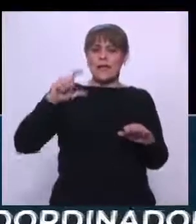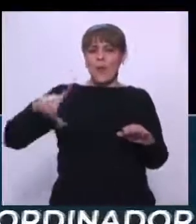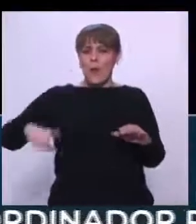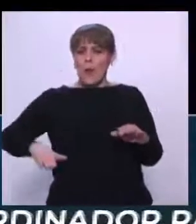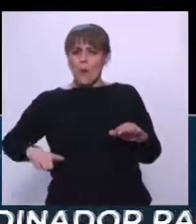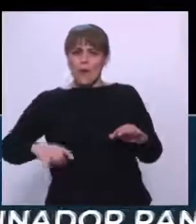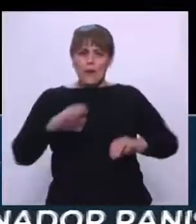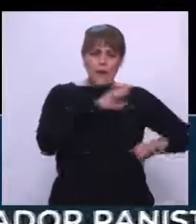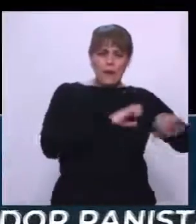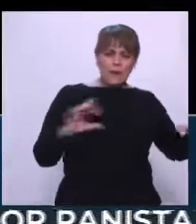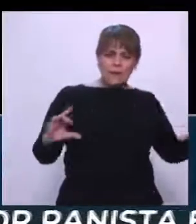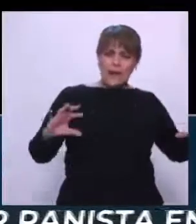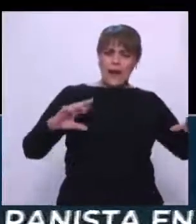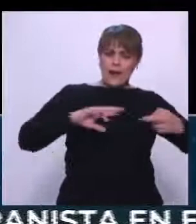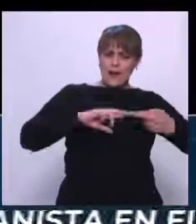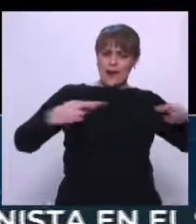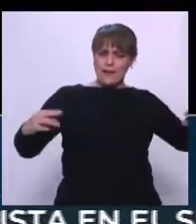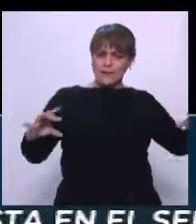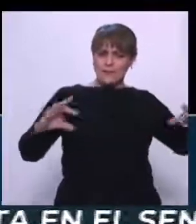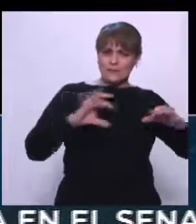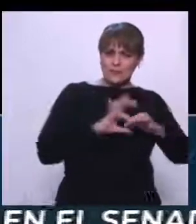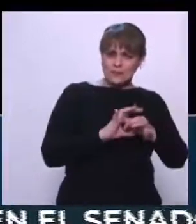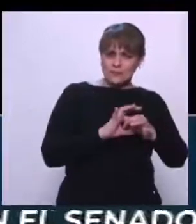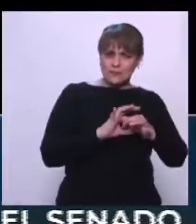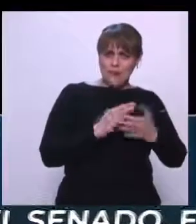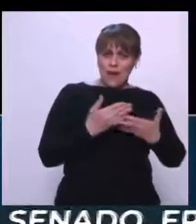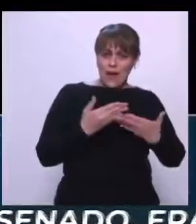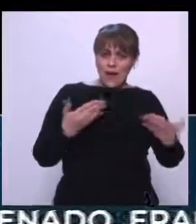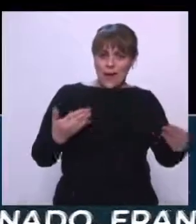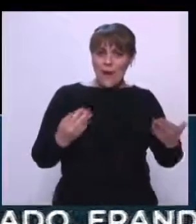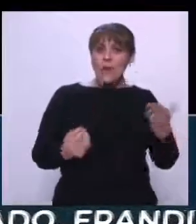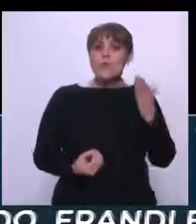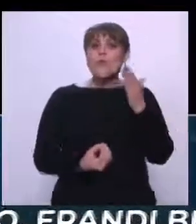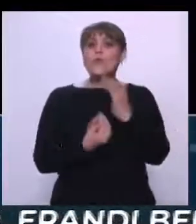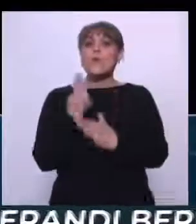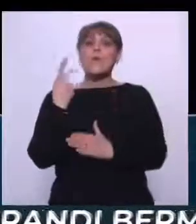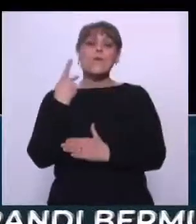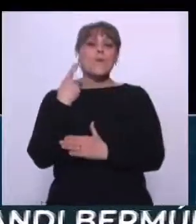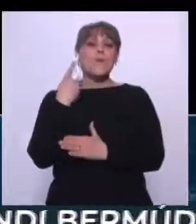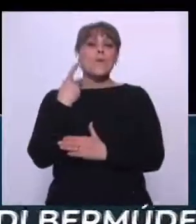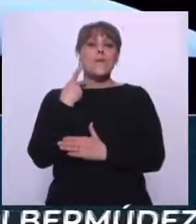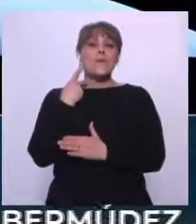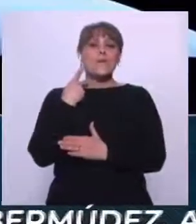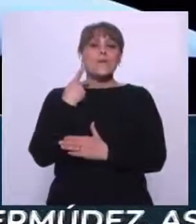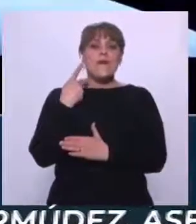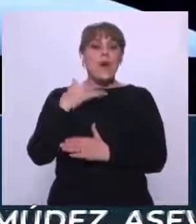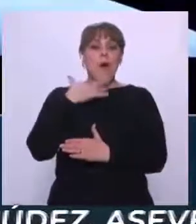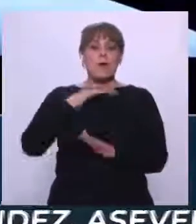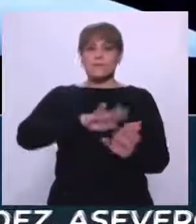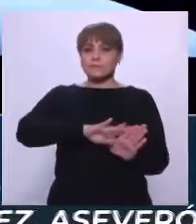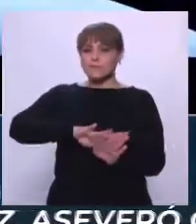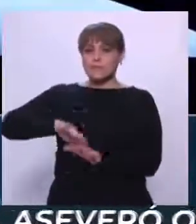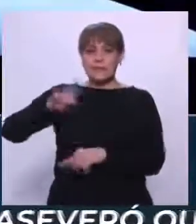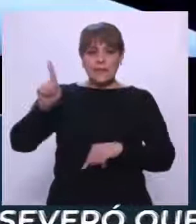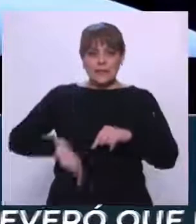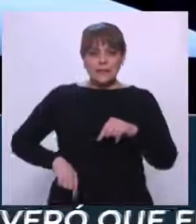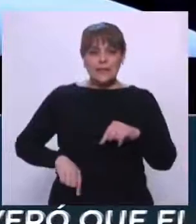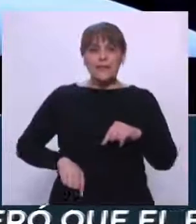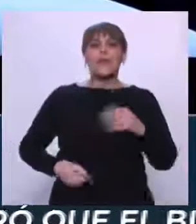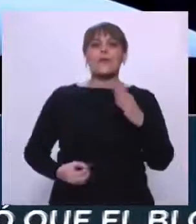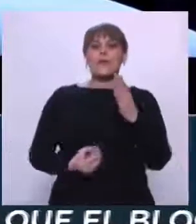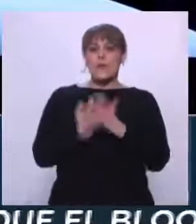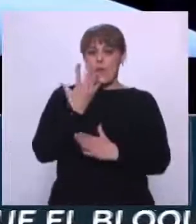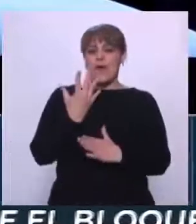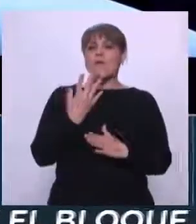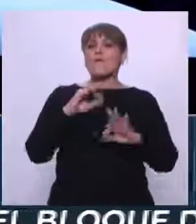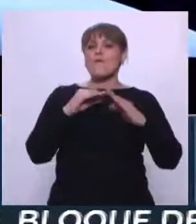los empresarios, pues es parte de la nueva política de cero corrupción, de la nueva estrategia